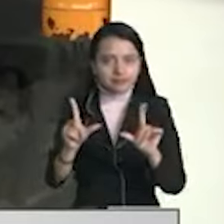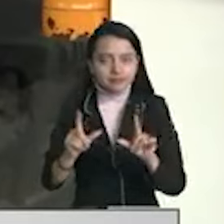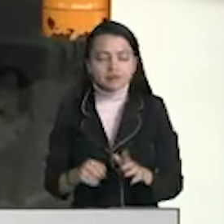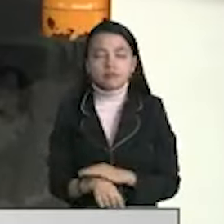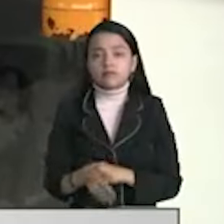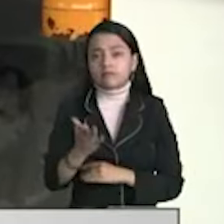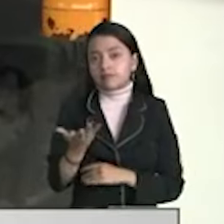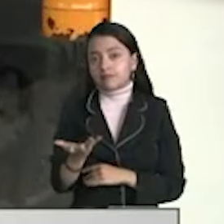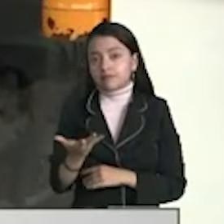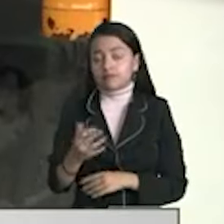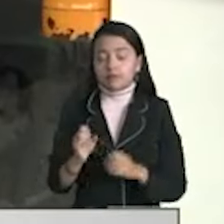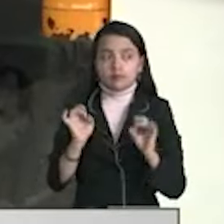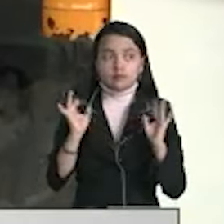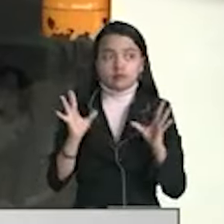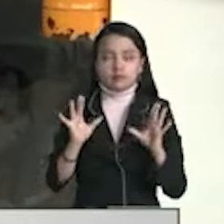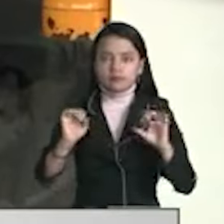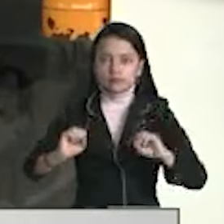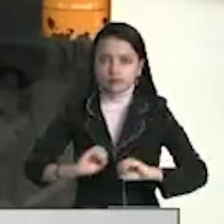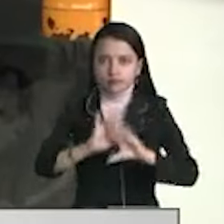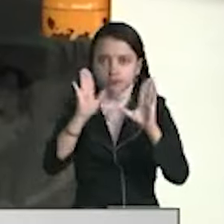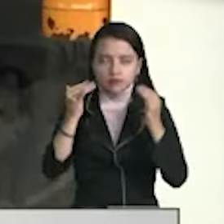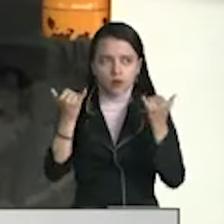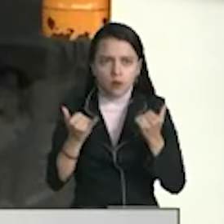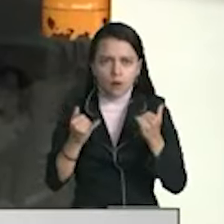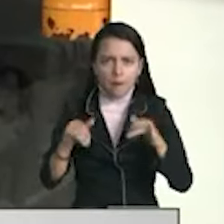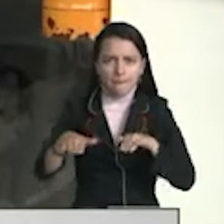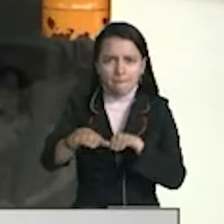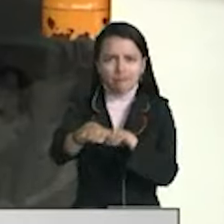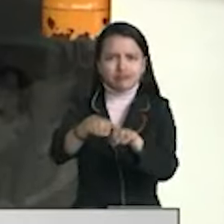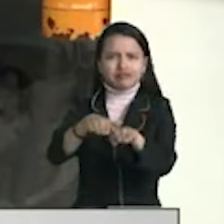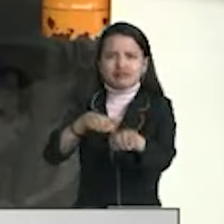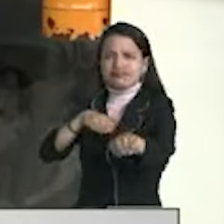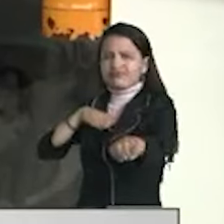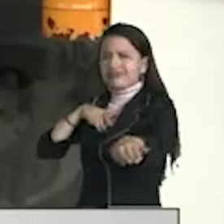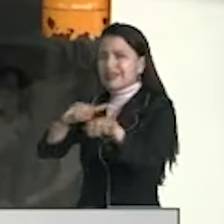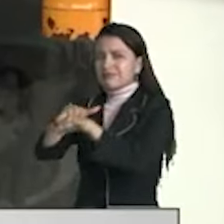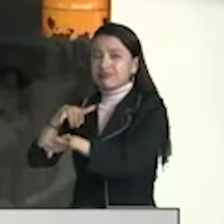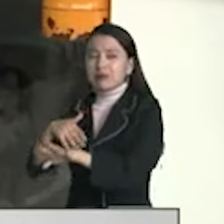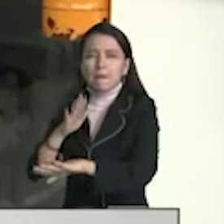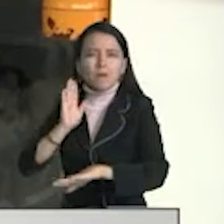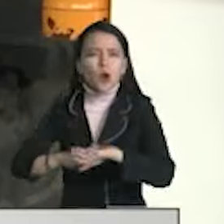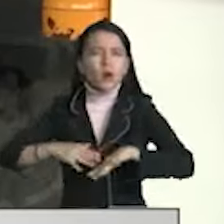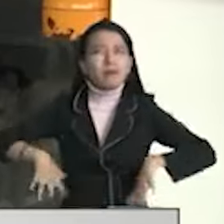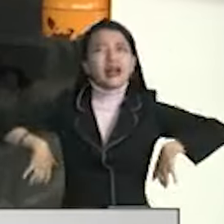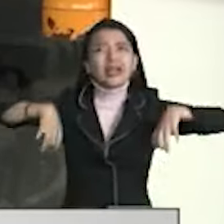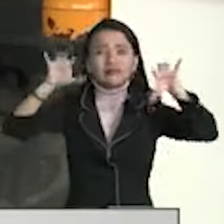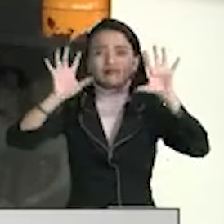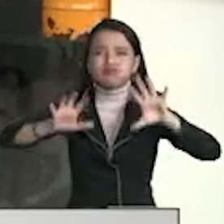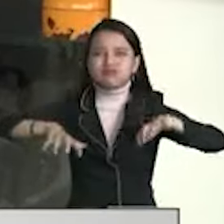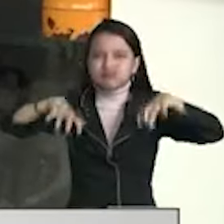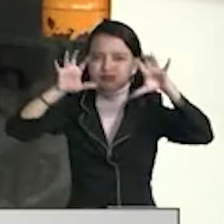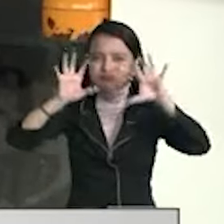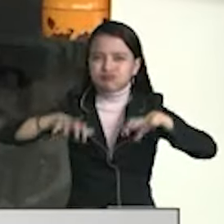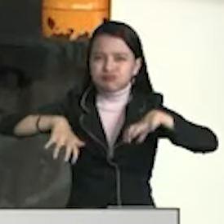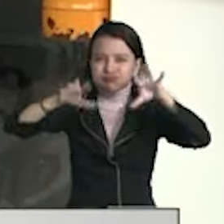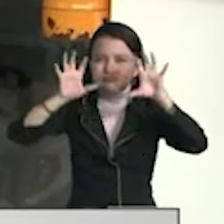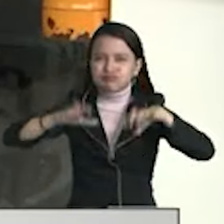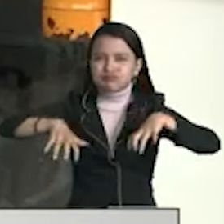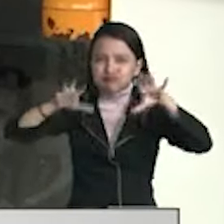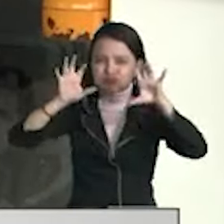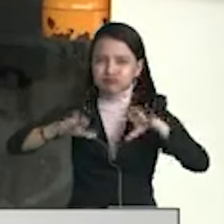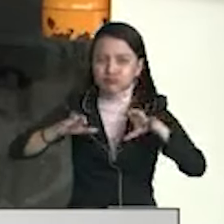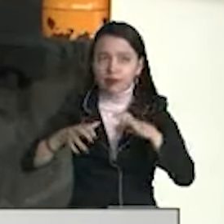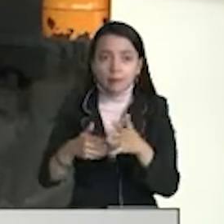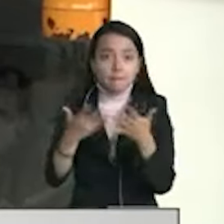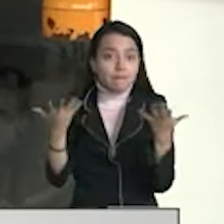televidentes. Ha sido una mañana caótica en temas vehiculares por las intensas lluvias de esta madrugada. Según las autoridades,